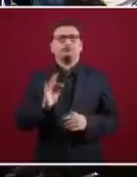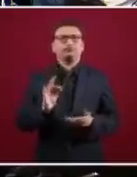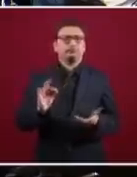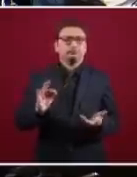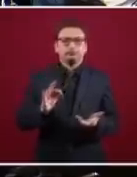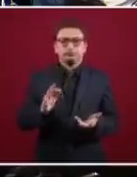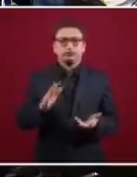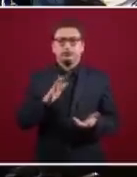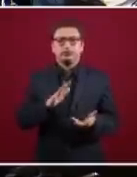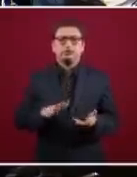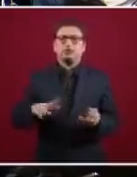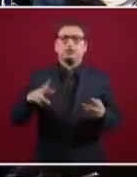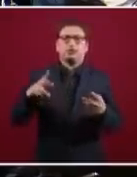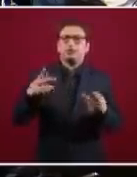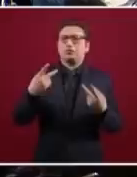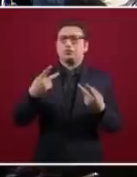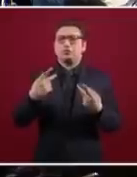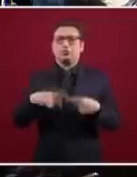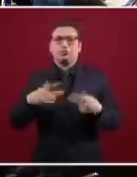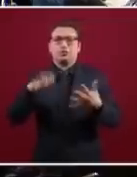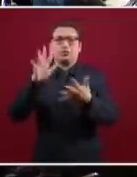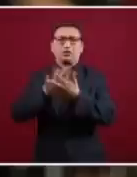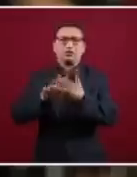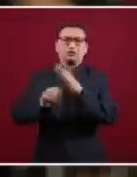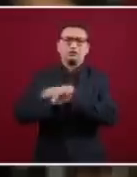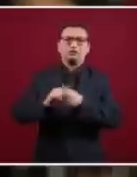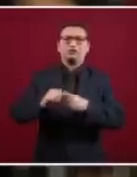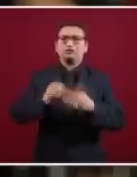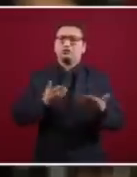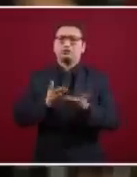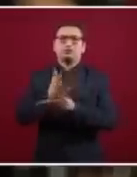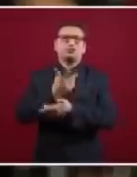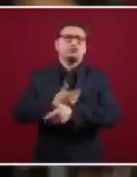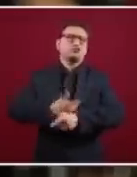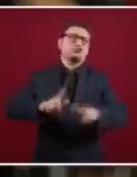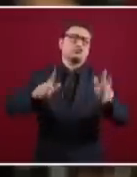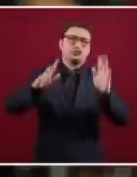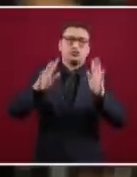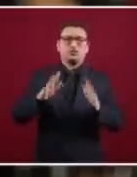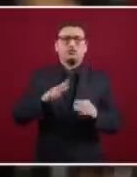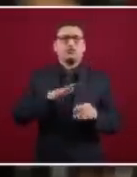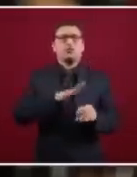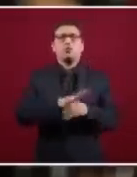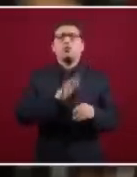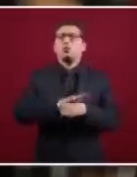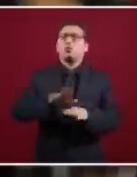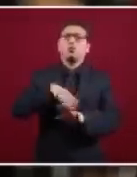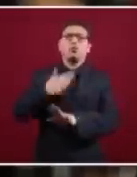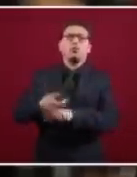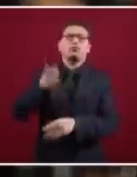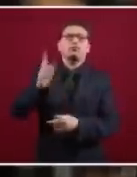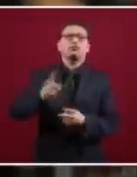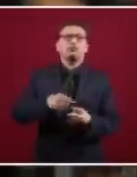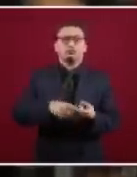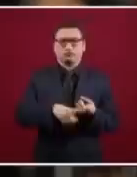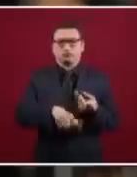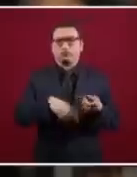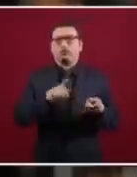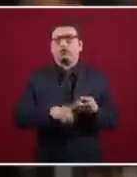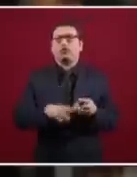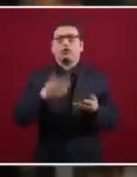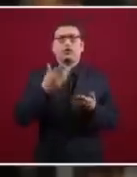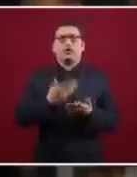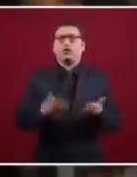liberar presos también de las cárceles cuáles fueron específicamente las amenazas de qué forma están blindando